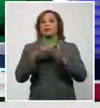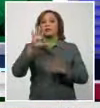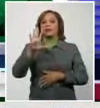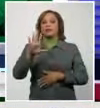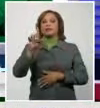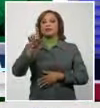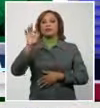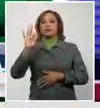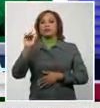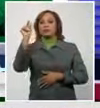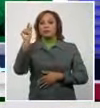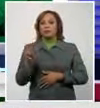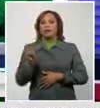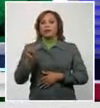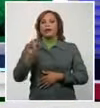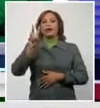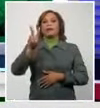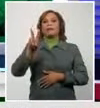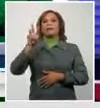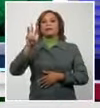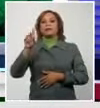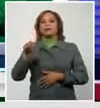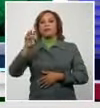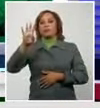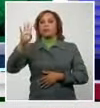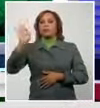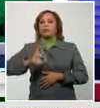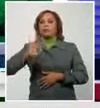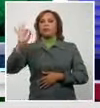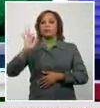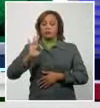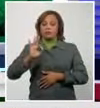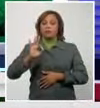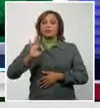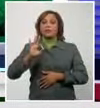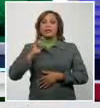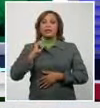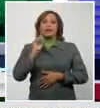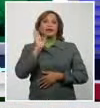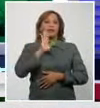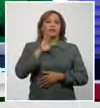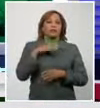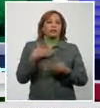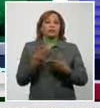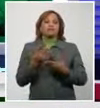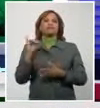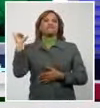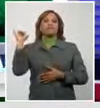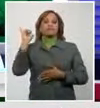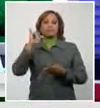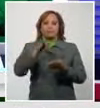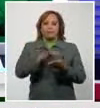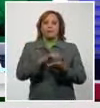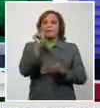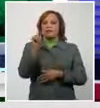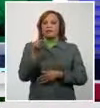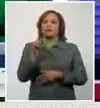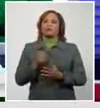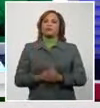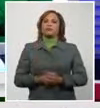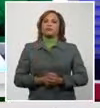3.518 personas, el 23,4%, que han tenido como fuente de infección el exterior de